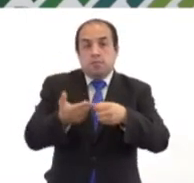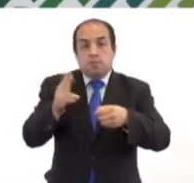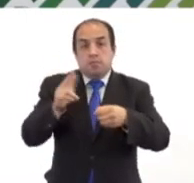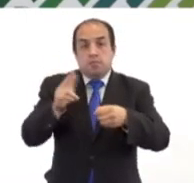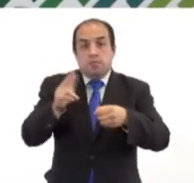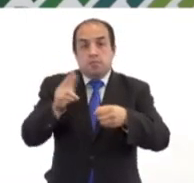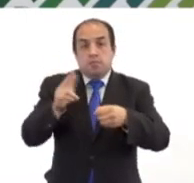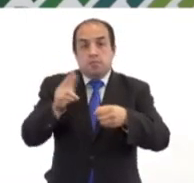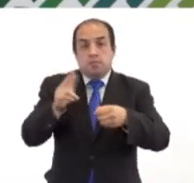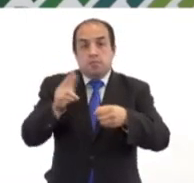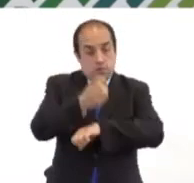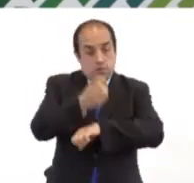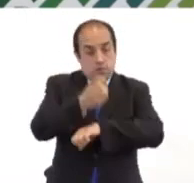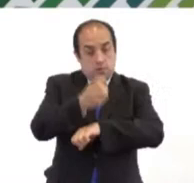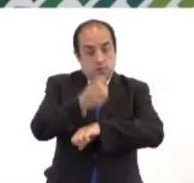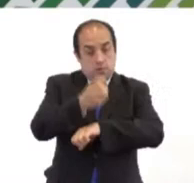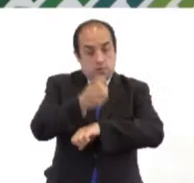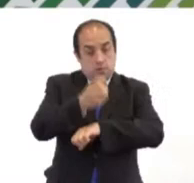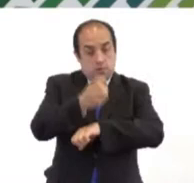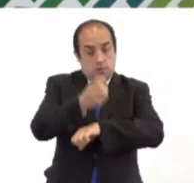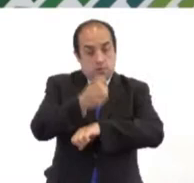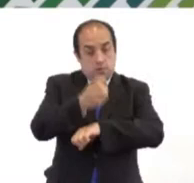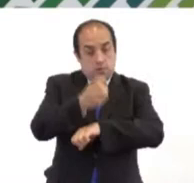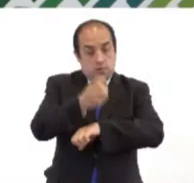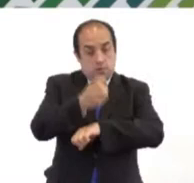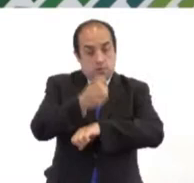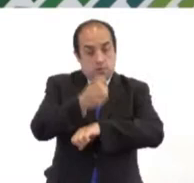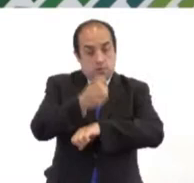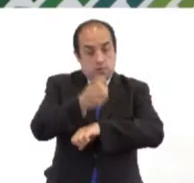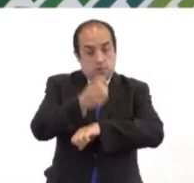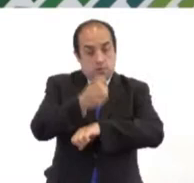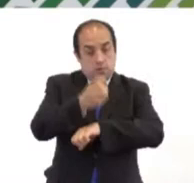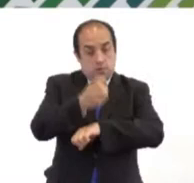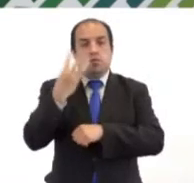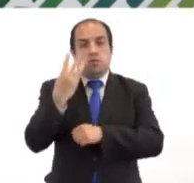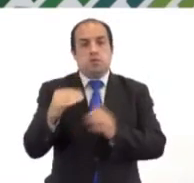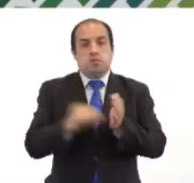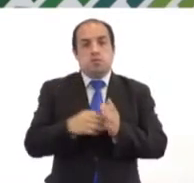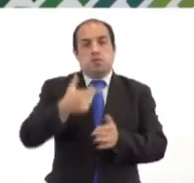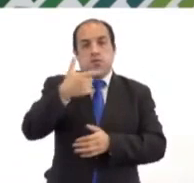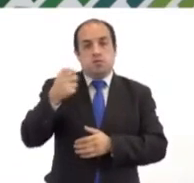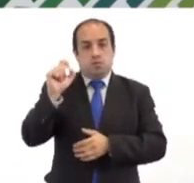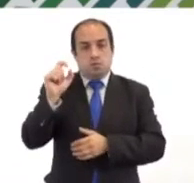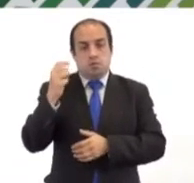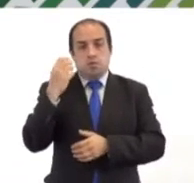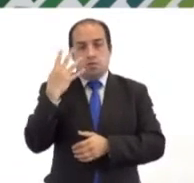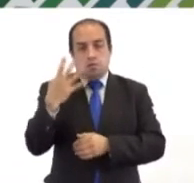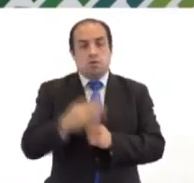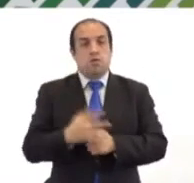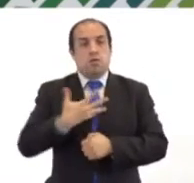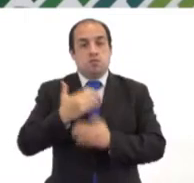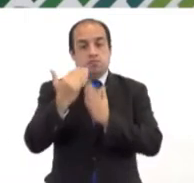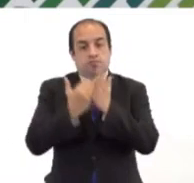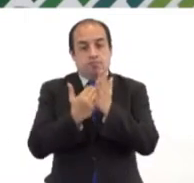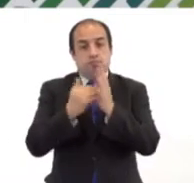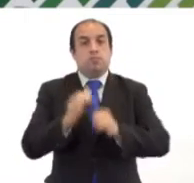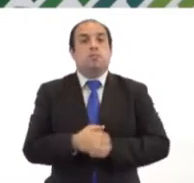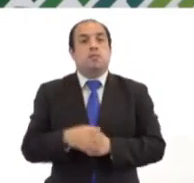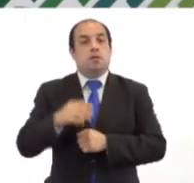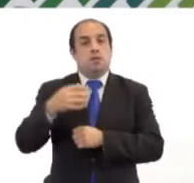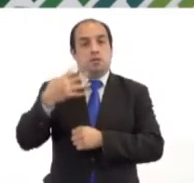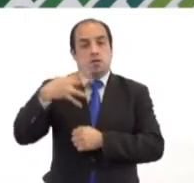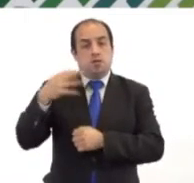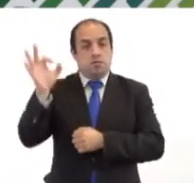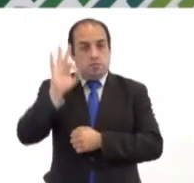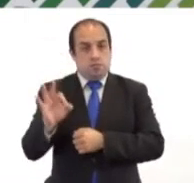en el Valle de México. En los últimos 7 días han sido 3,724, que es una reducción de 14% comparado con los